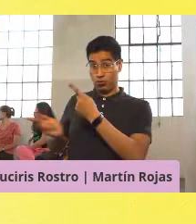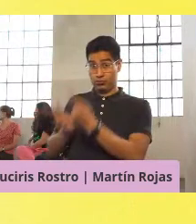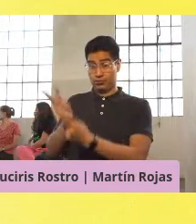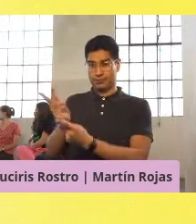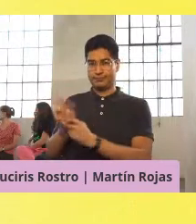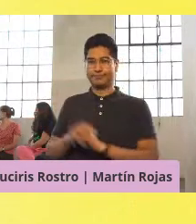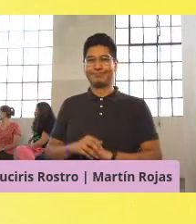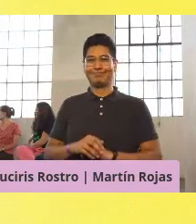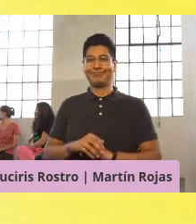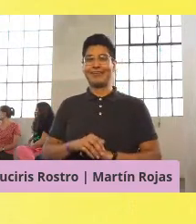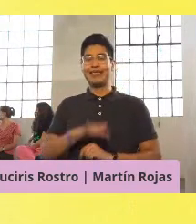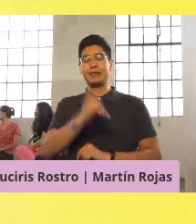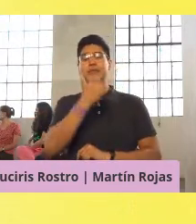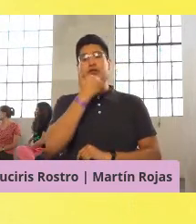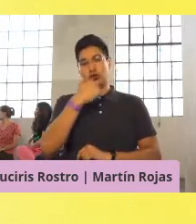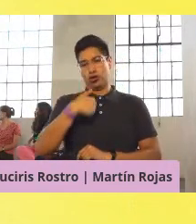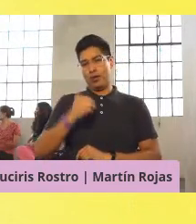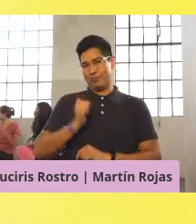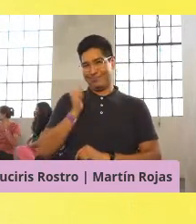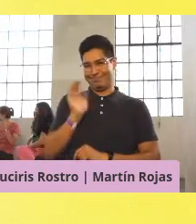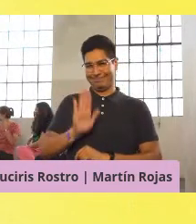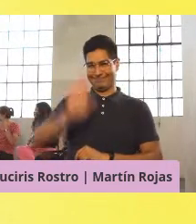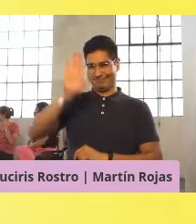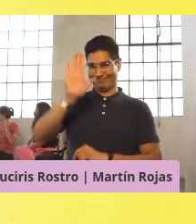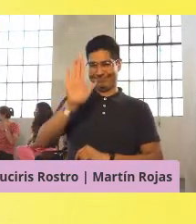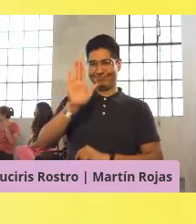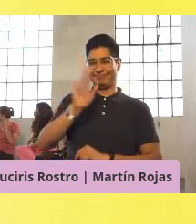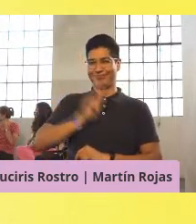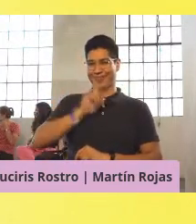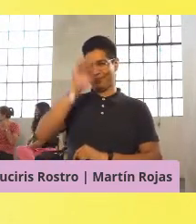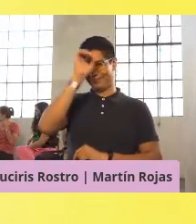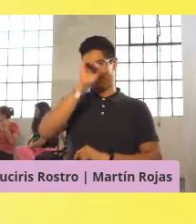Sí. Yo también quiero meter mi cuchara. Oigan, hablando de esta onda de